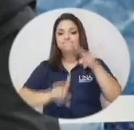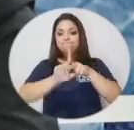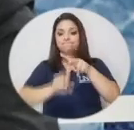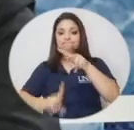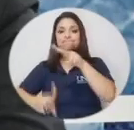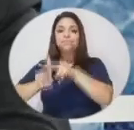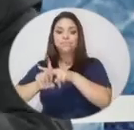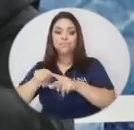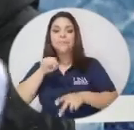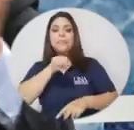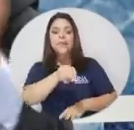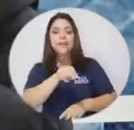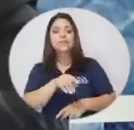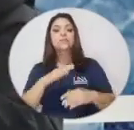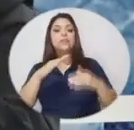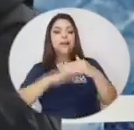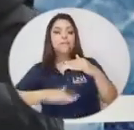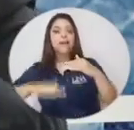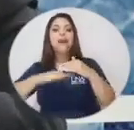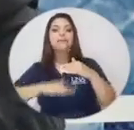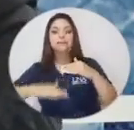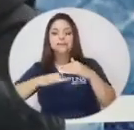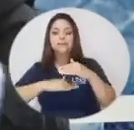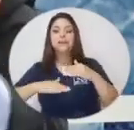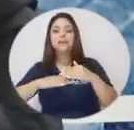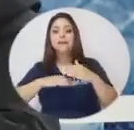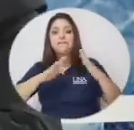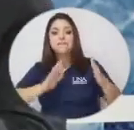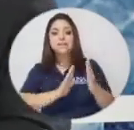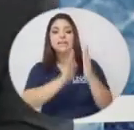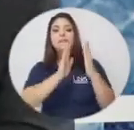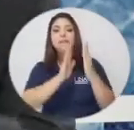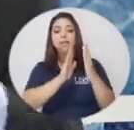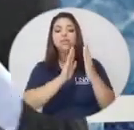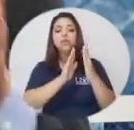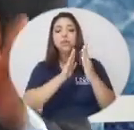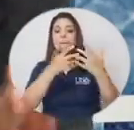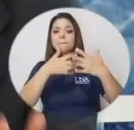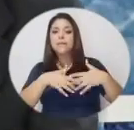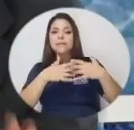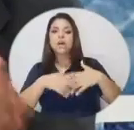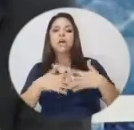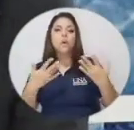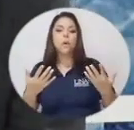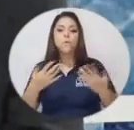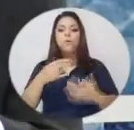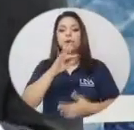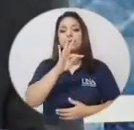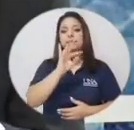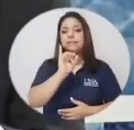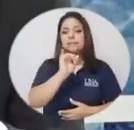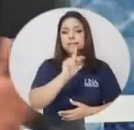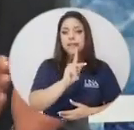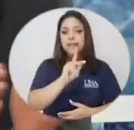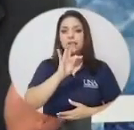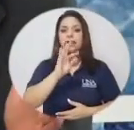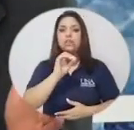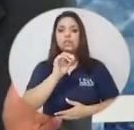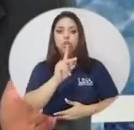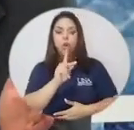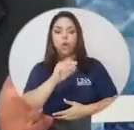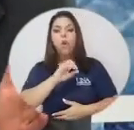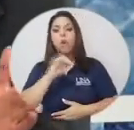que es, digamos, la base de los enfrentamientos con empresas como TikTok, como Huawei, pero ahí no es